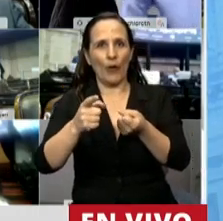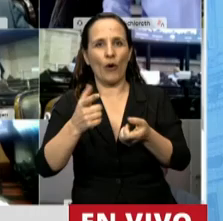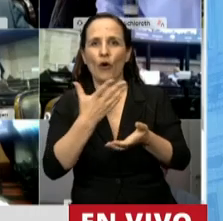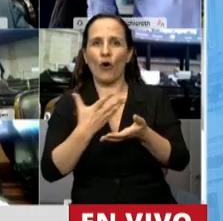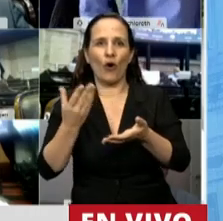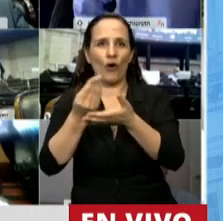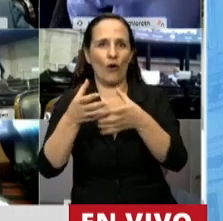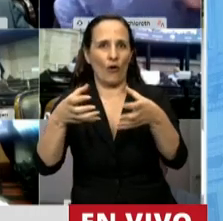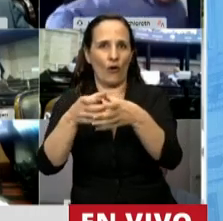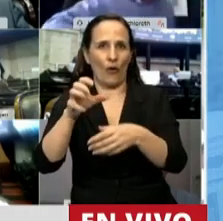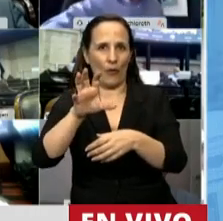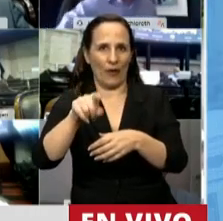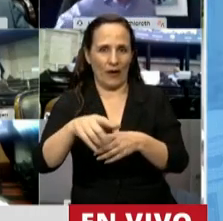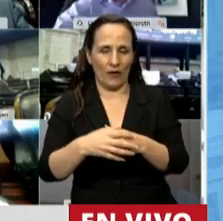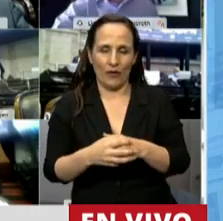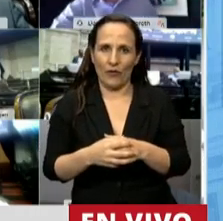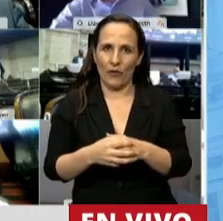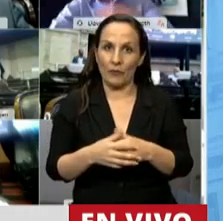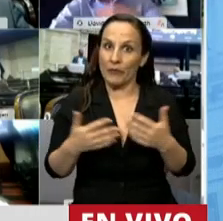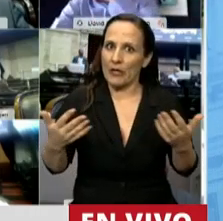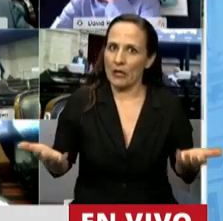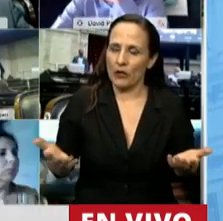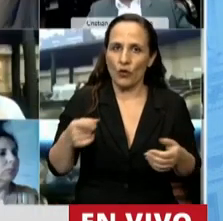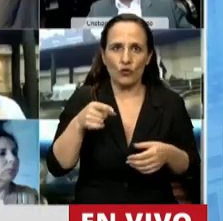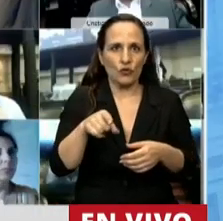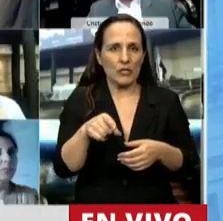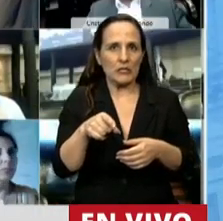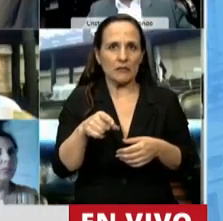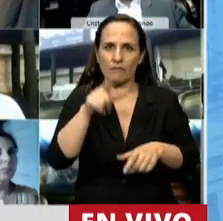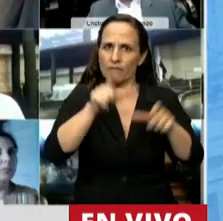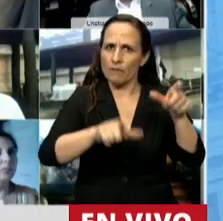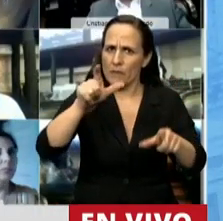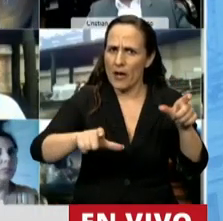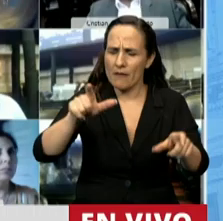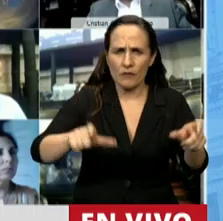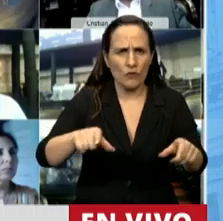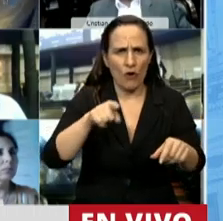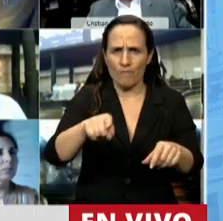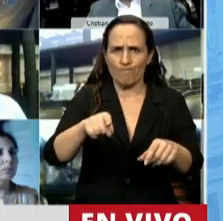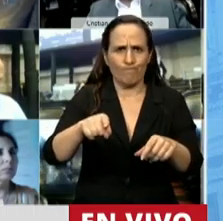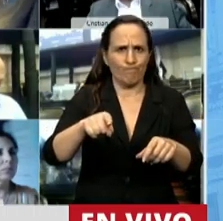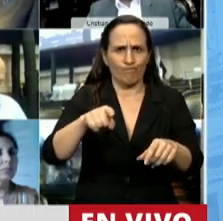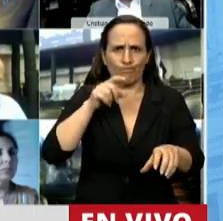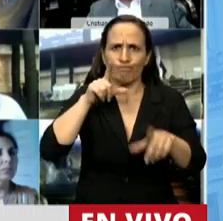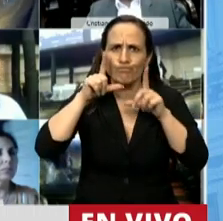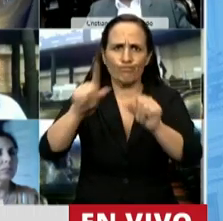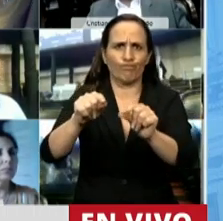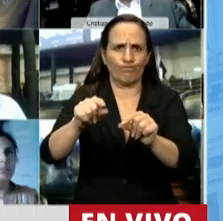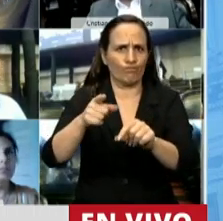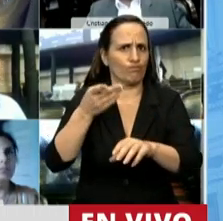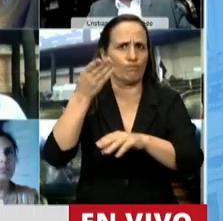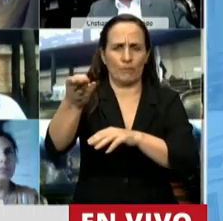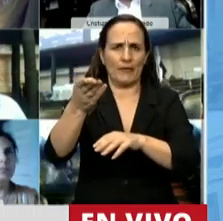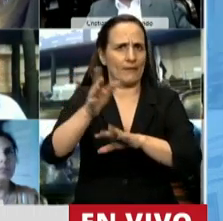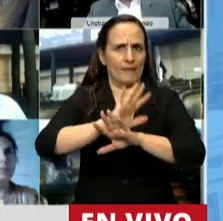gobernante. Y entonces fue necesario el repudio ciudadano para que se bajara dicho contenido y se le pidiera